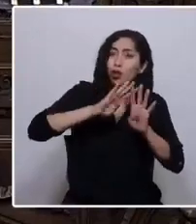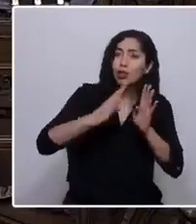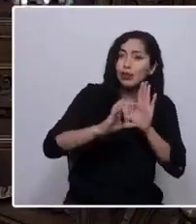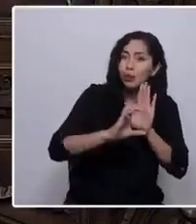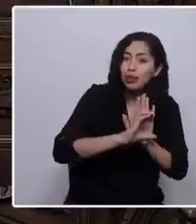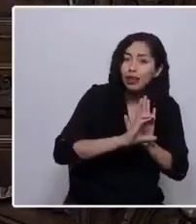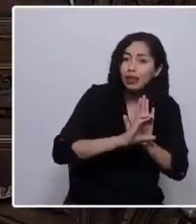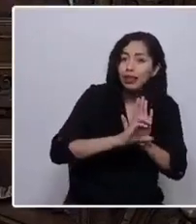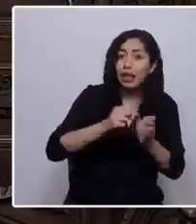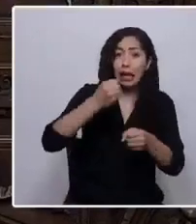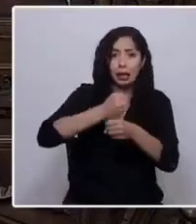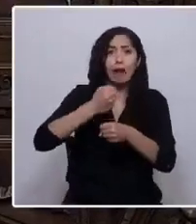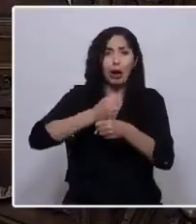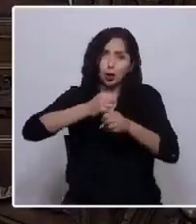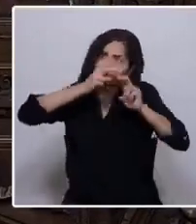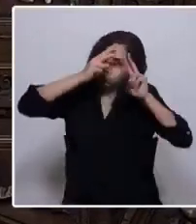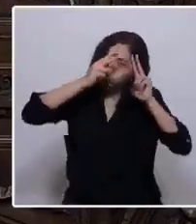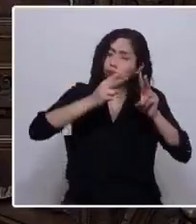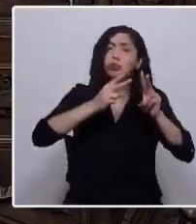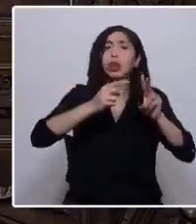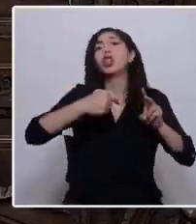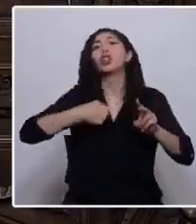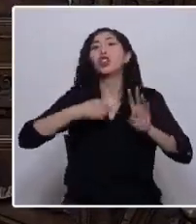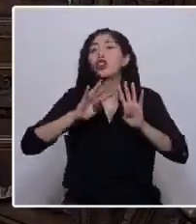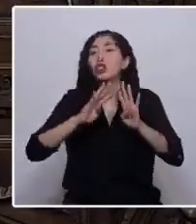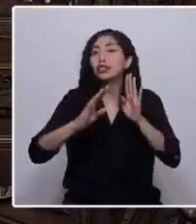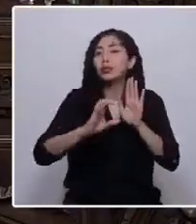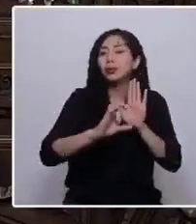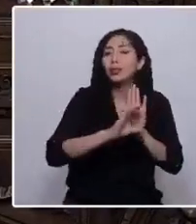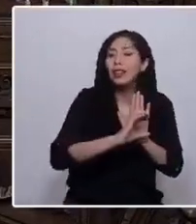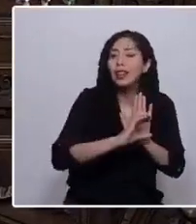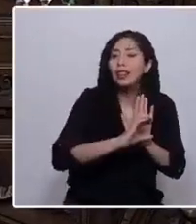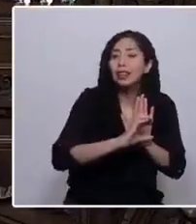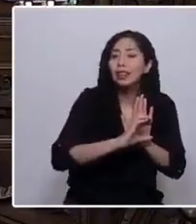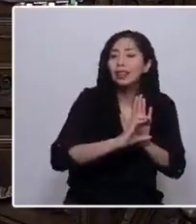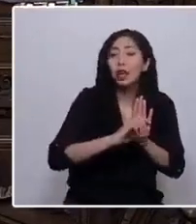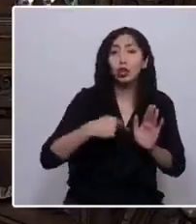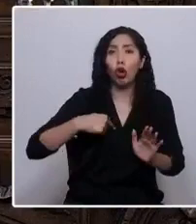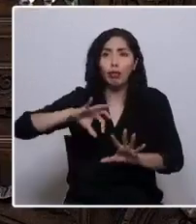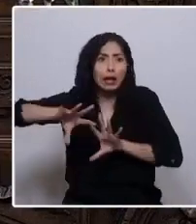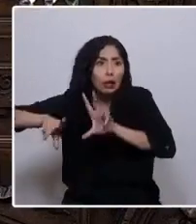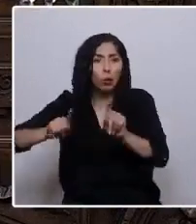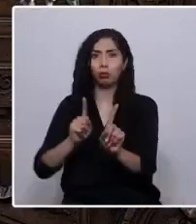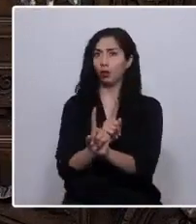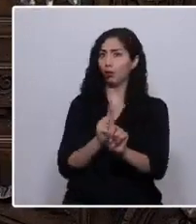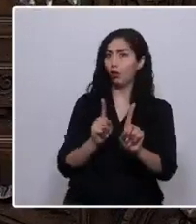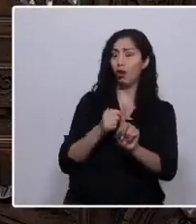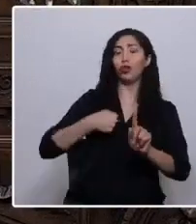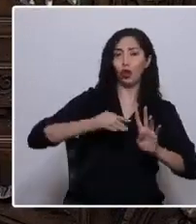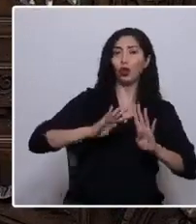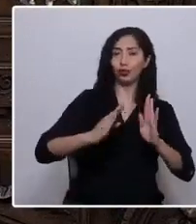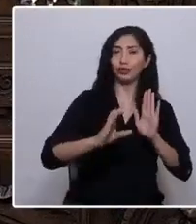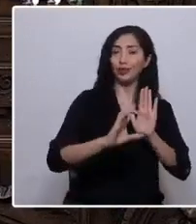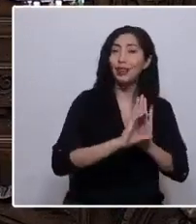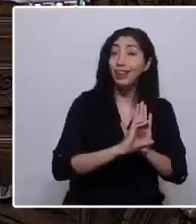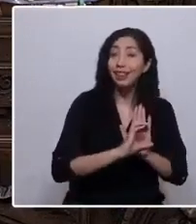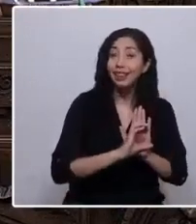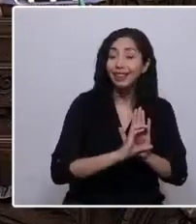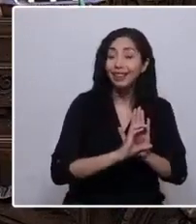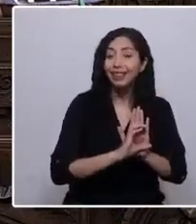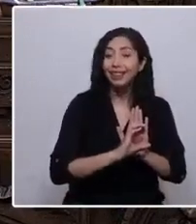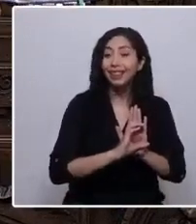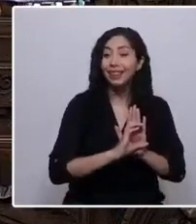que trabaja honradamente. Yo soy un constituyente, yo no soy un delincuente. Yo soy un constituyente,